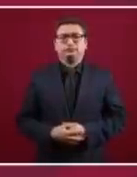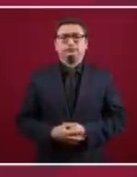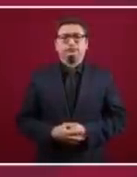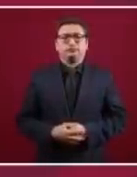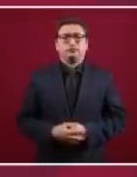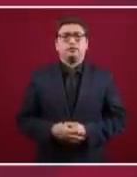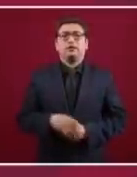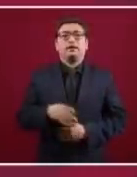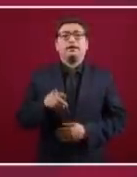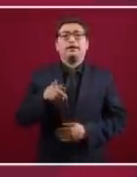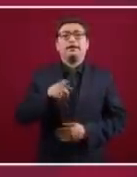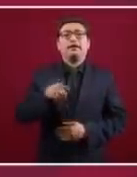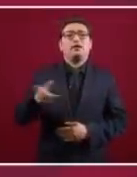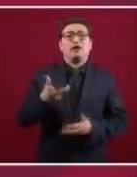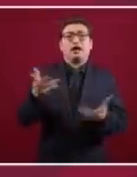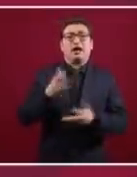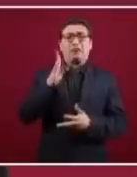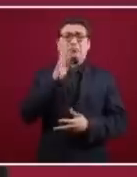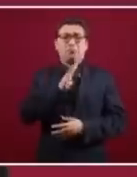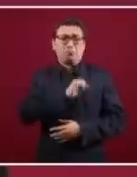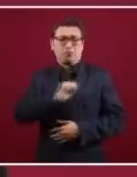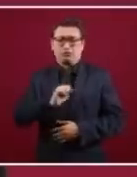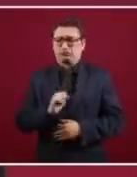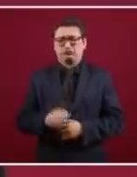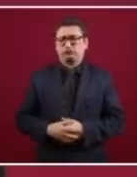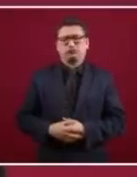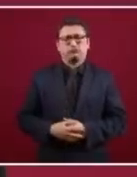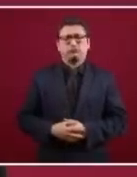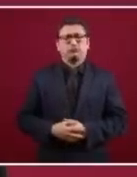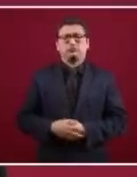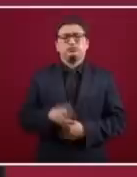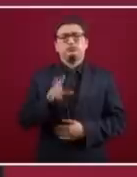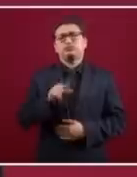que haya mala fe si este